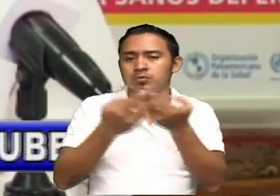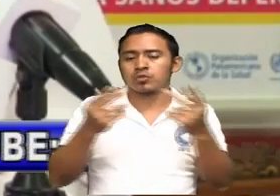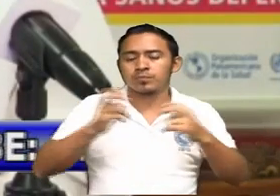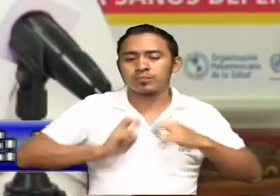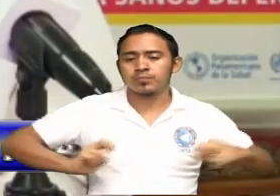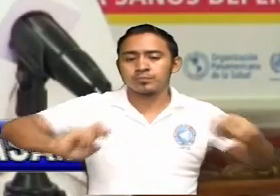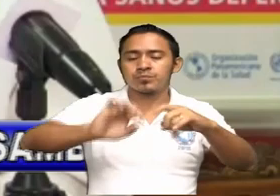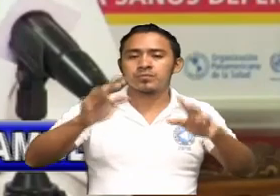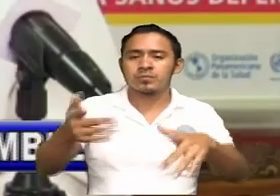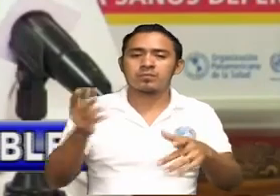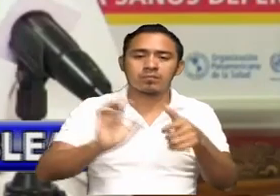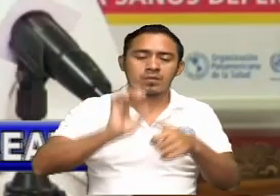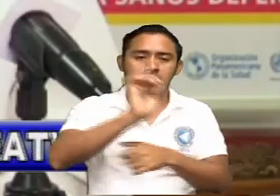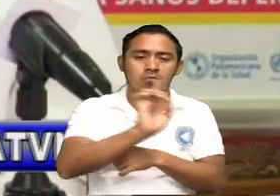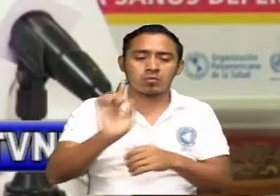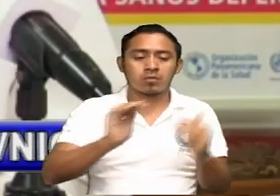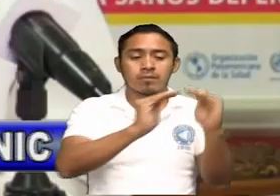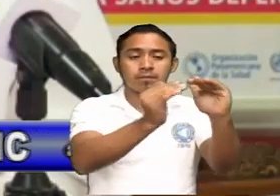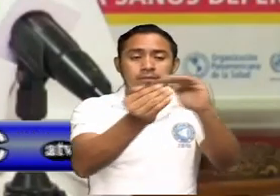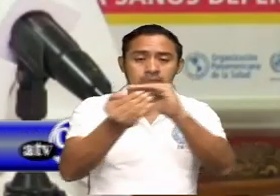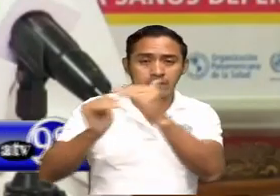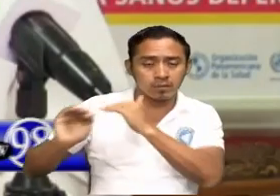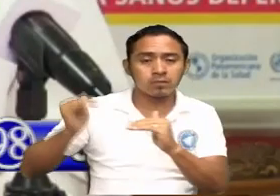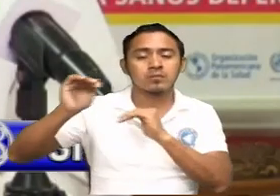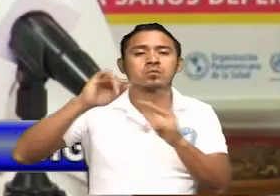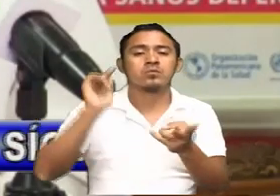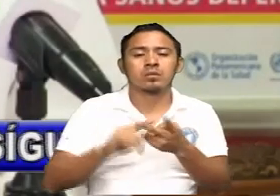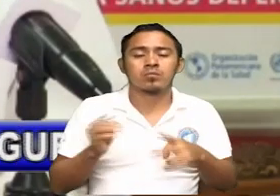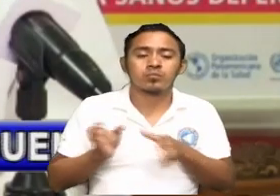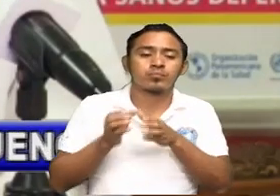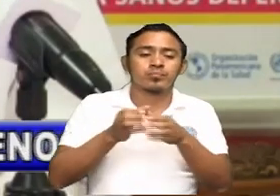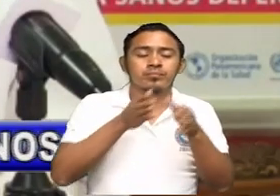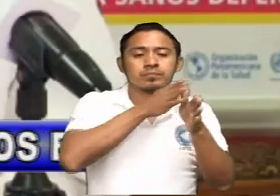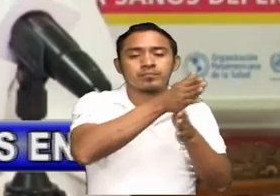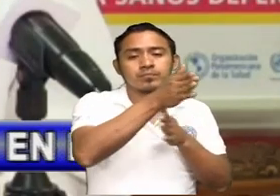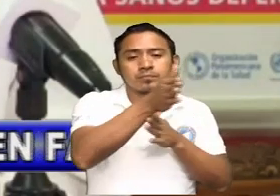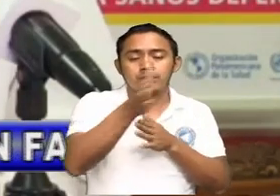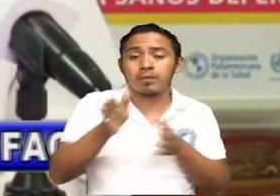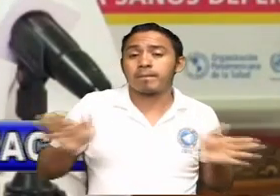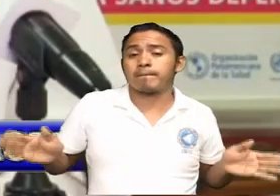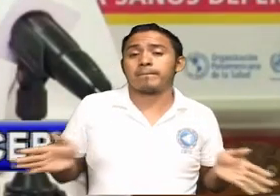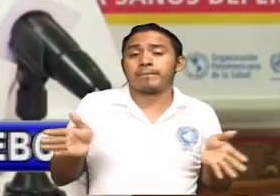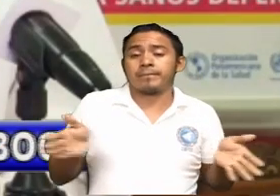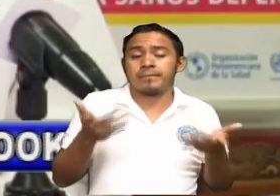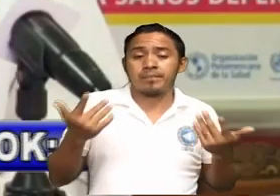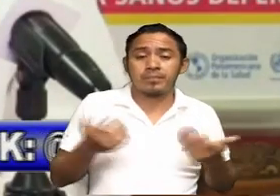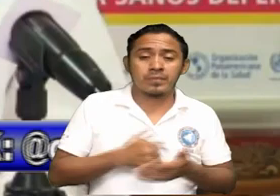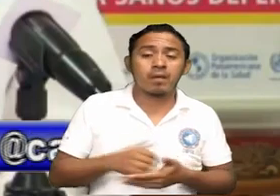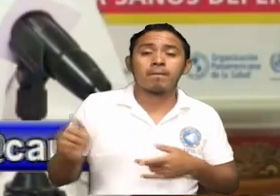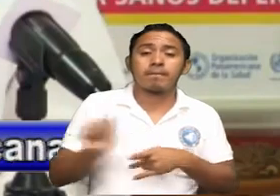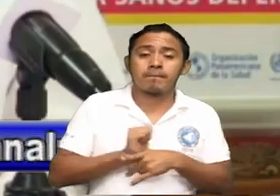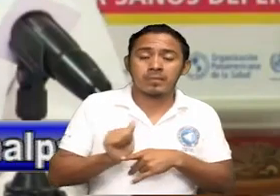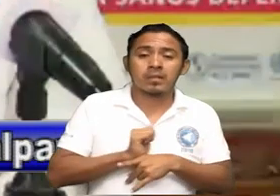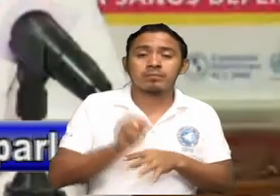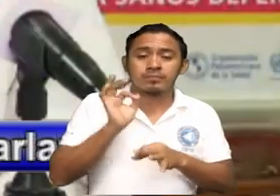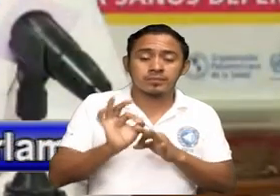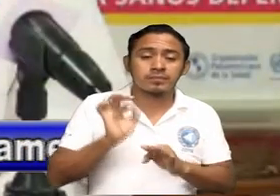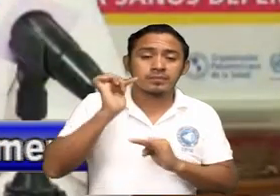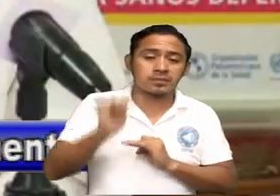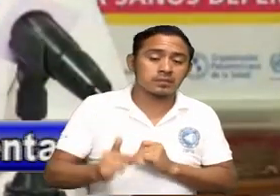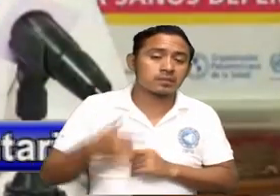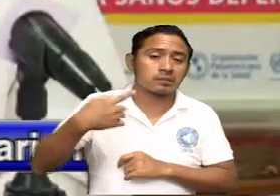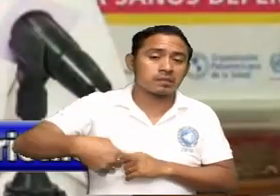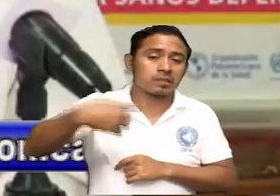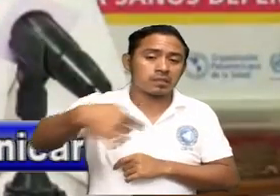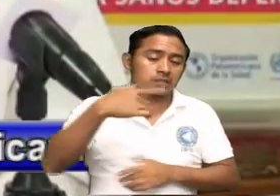cada barrio y movilización comunitaria dirigidas a promover la práctica cotidiana de la